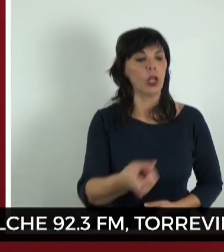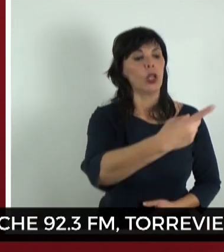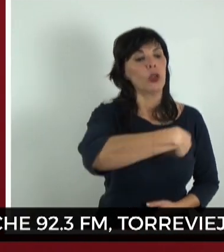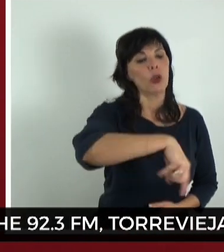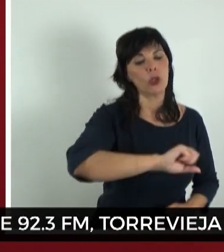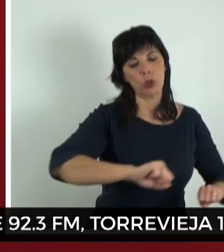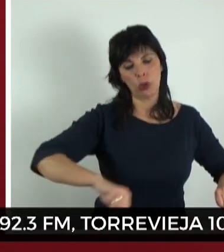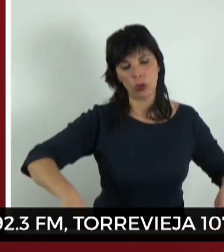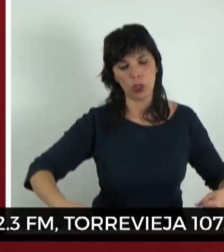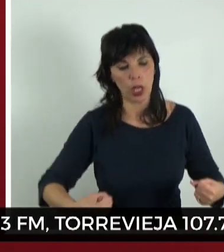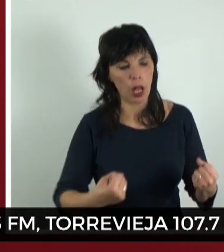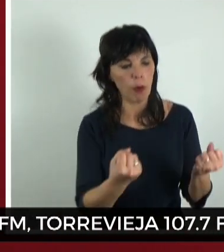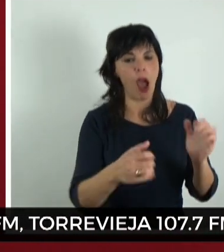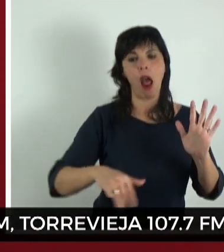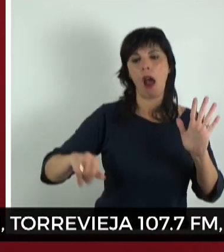nos puede acercar.